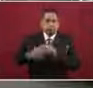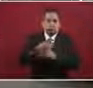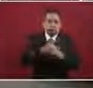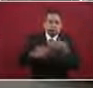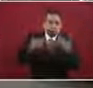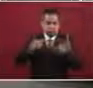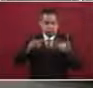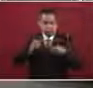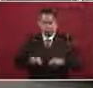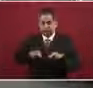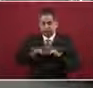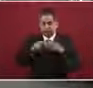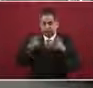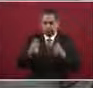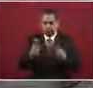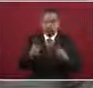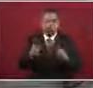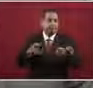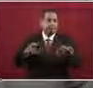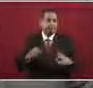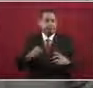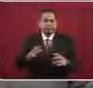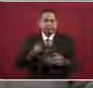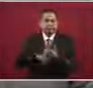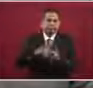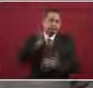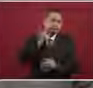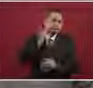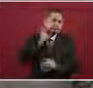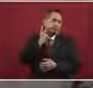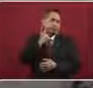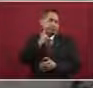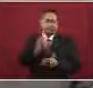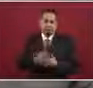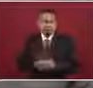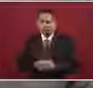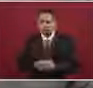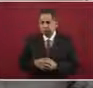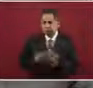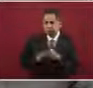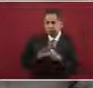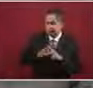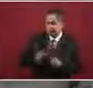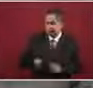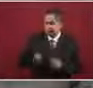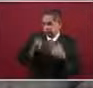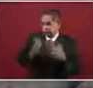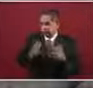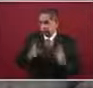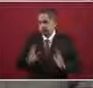representado. Es una cuestión de cantidad.